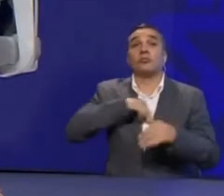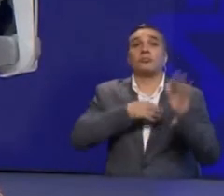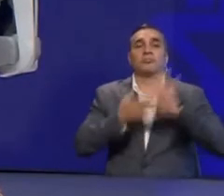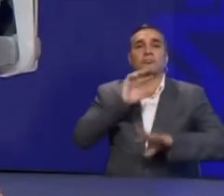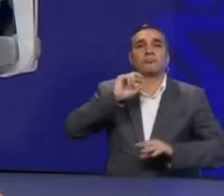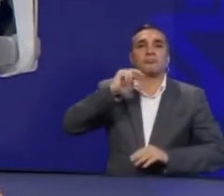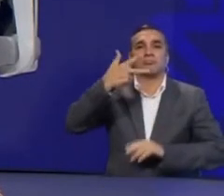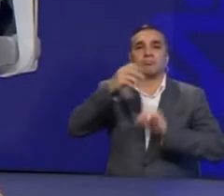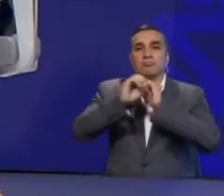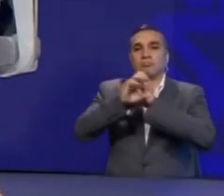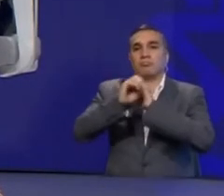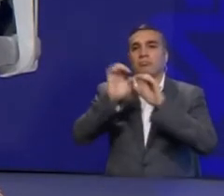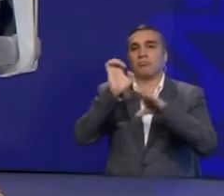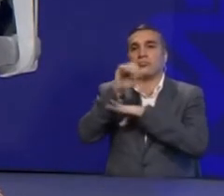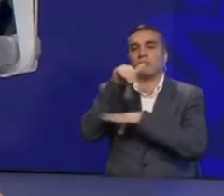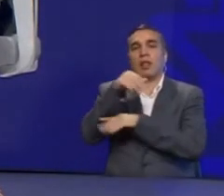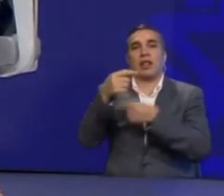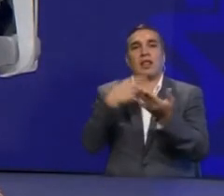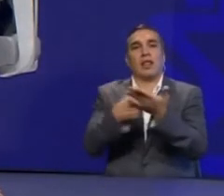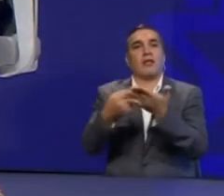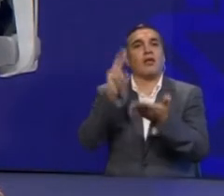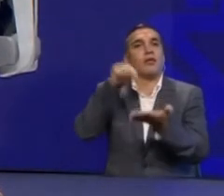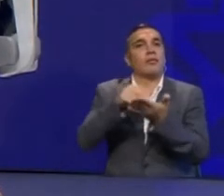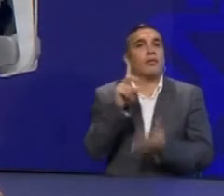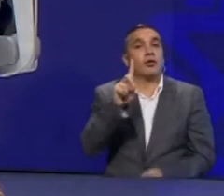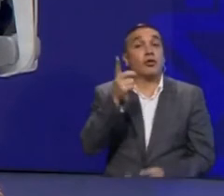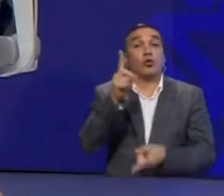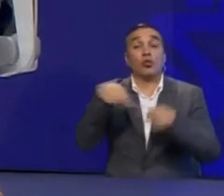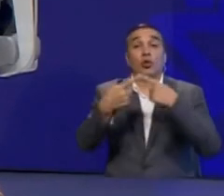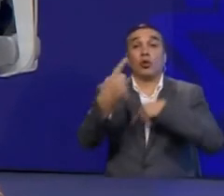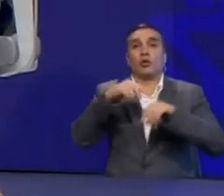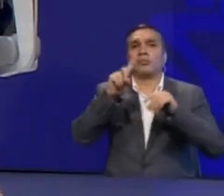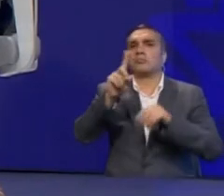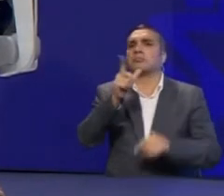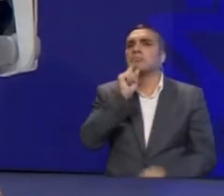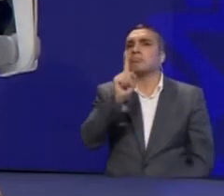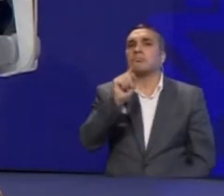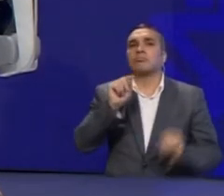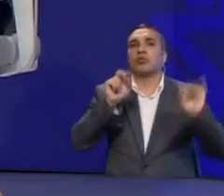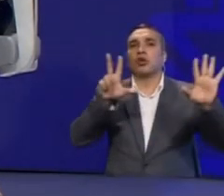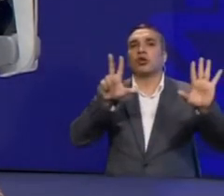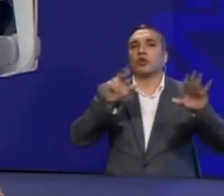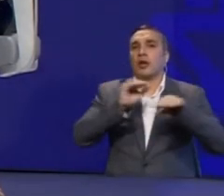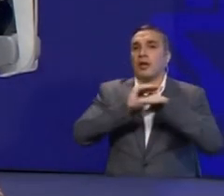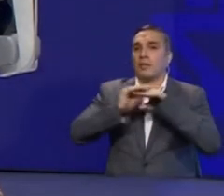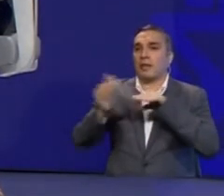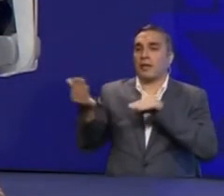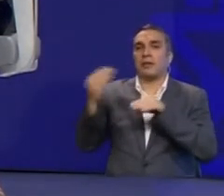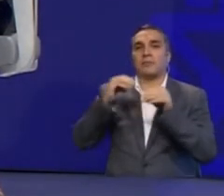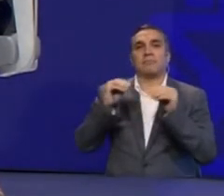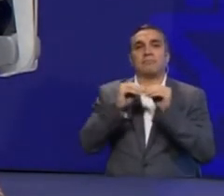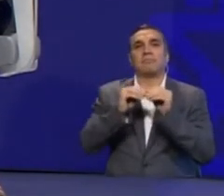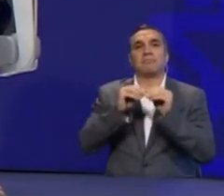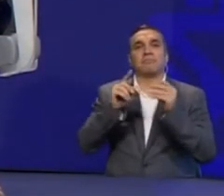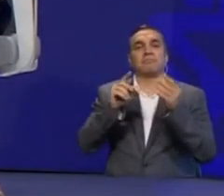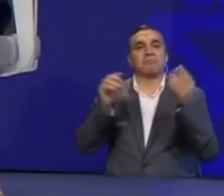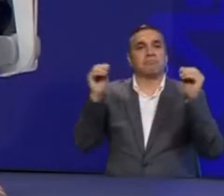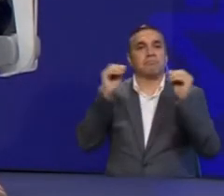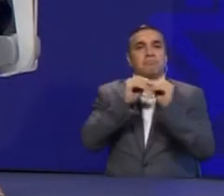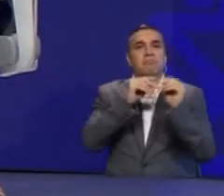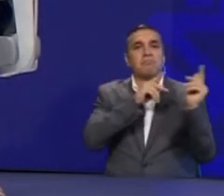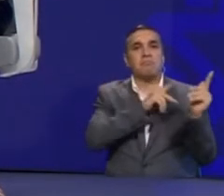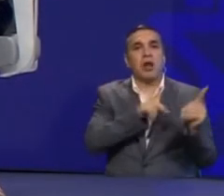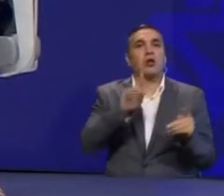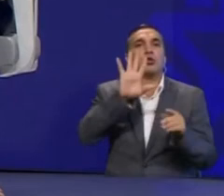tercera pausa en Ecuador Debate 2021. Al volver vamos a tener a nuestros 8 invitados, van a compartir los planes,